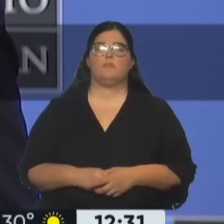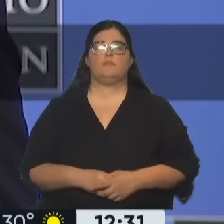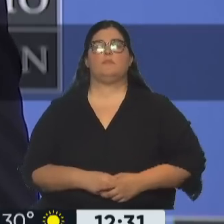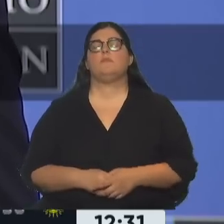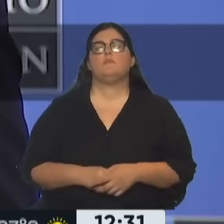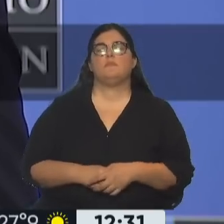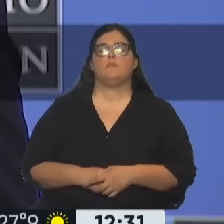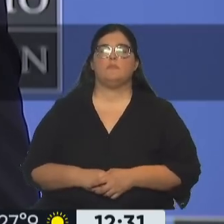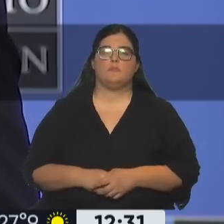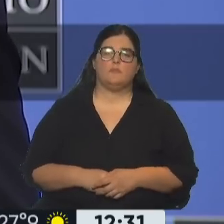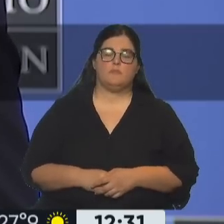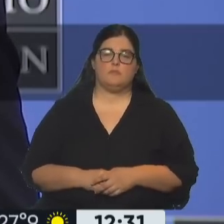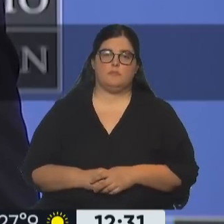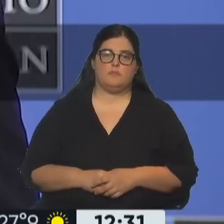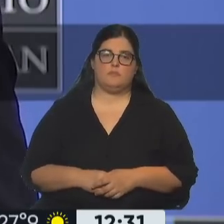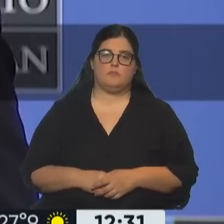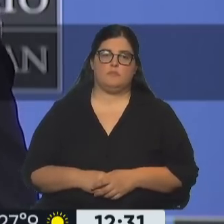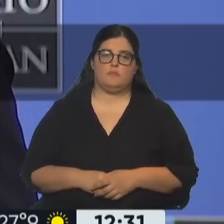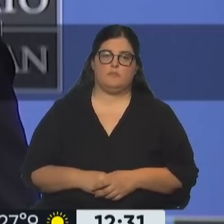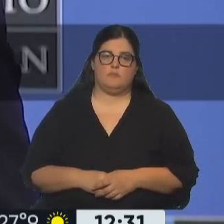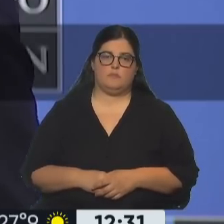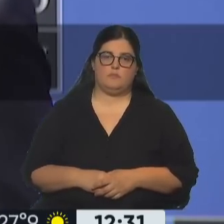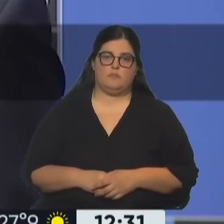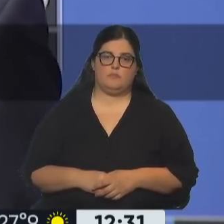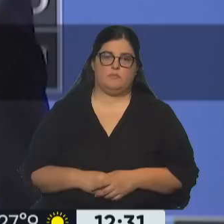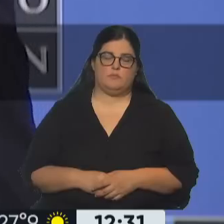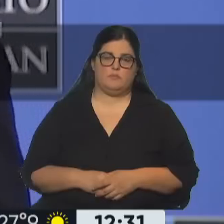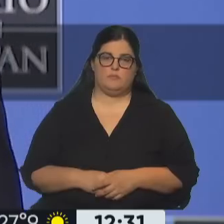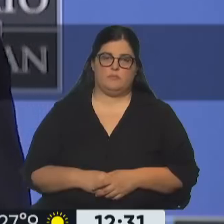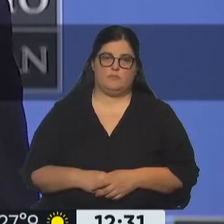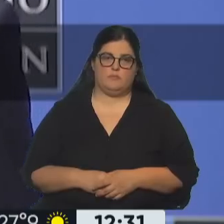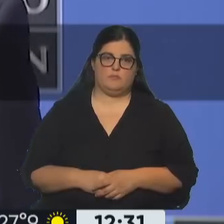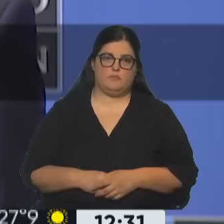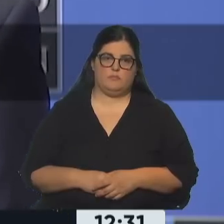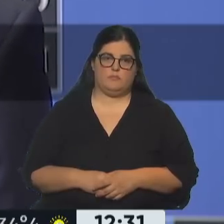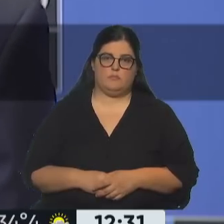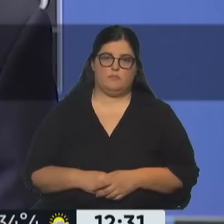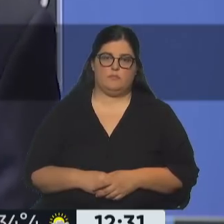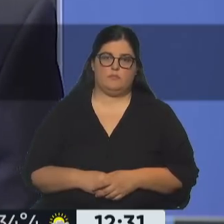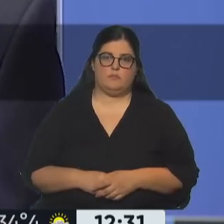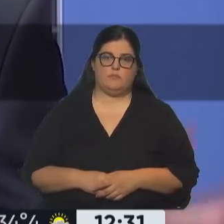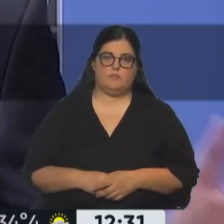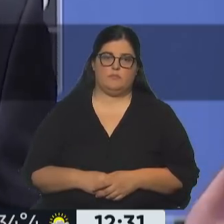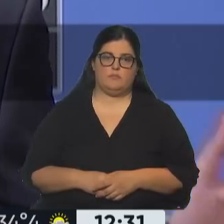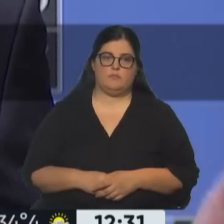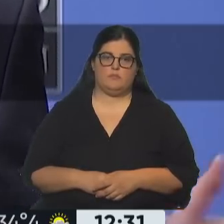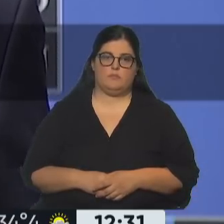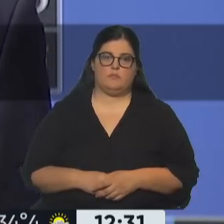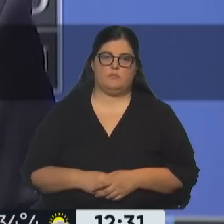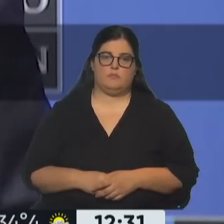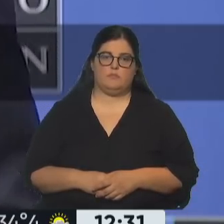missiles. But again, this is not Ukraine's fault. Russia bears the responsibility for what